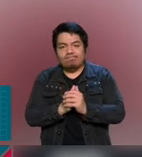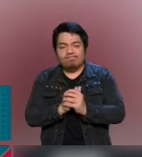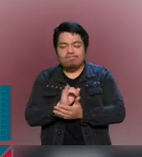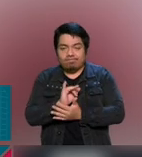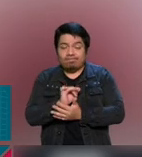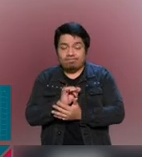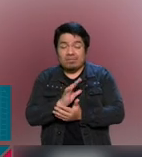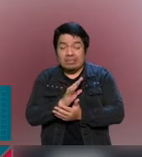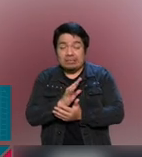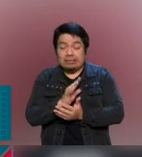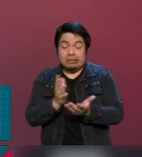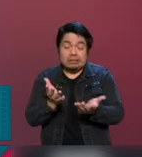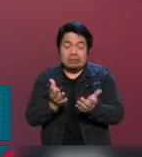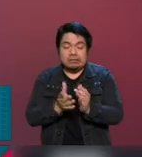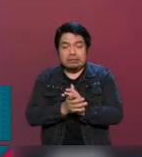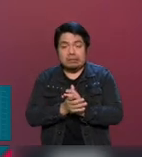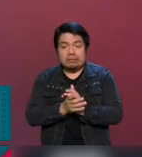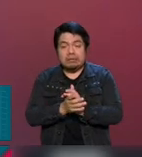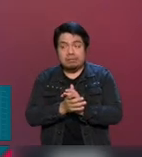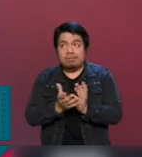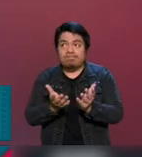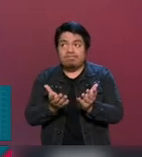hay